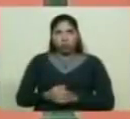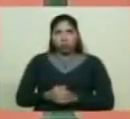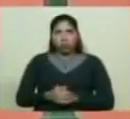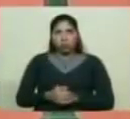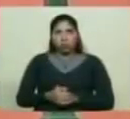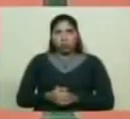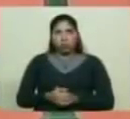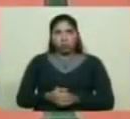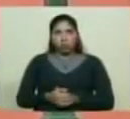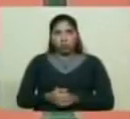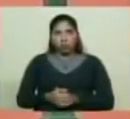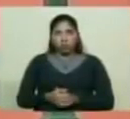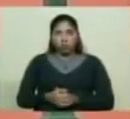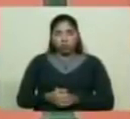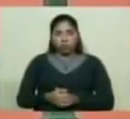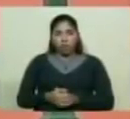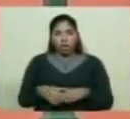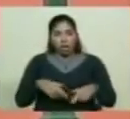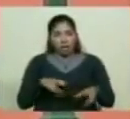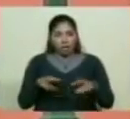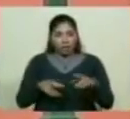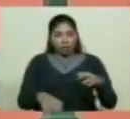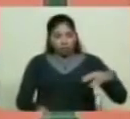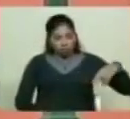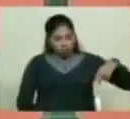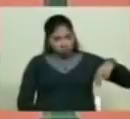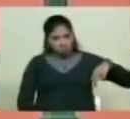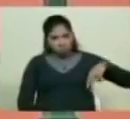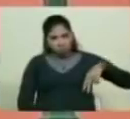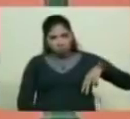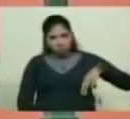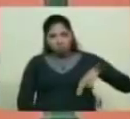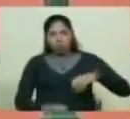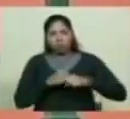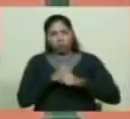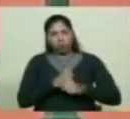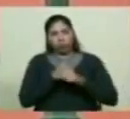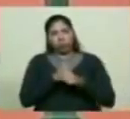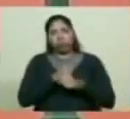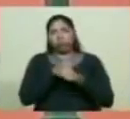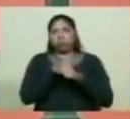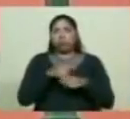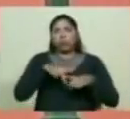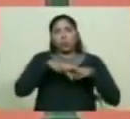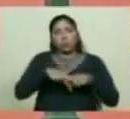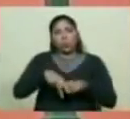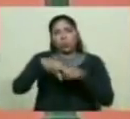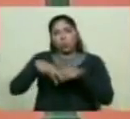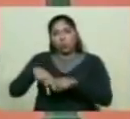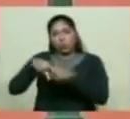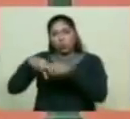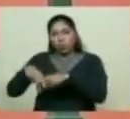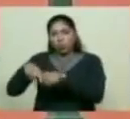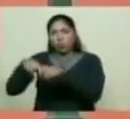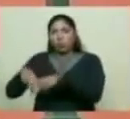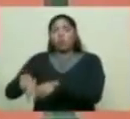este río cruzamos los llanos cruzamos los andes' y llegamos hasta el alto perú en ayacucho